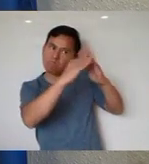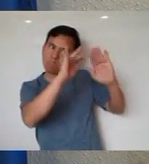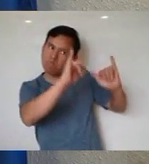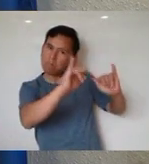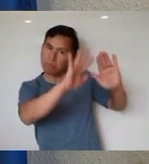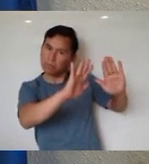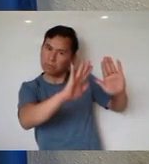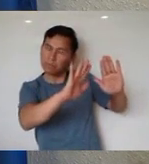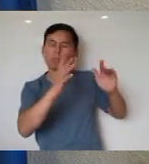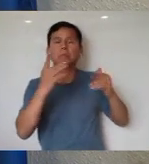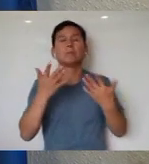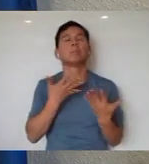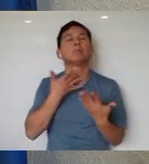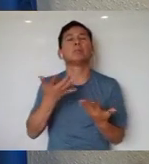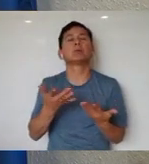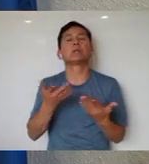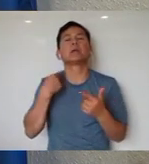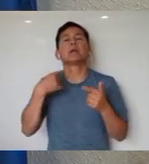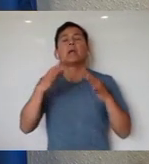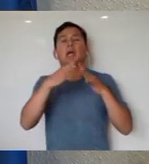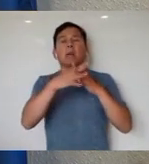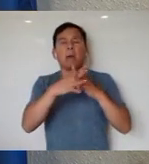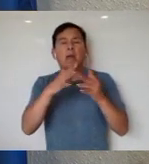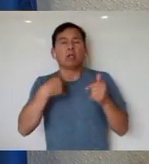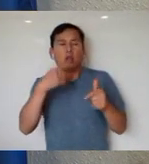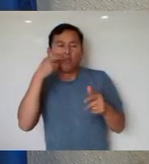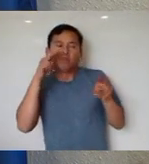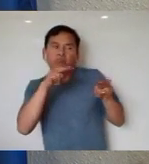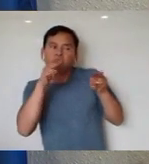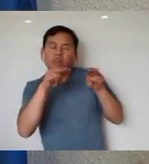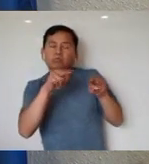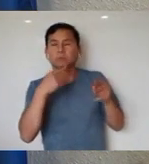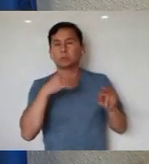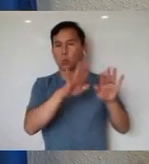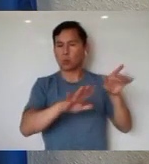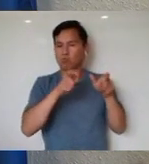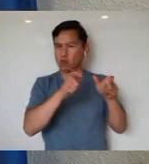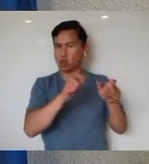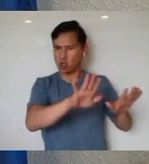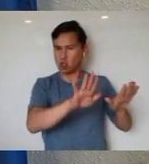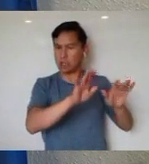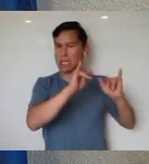sanitaria como por las fuerzas de orden y seguridad.